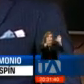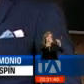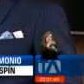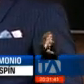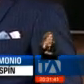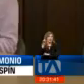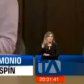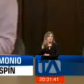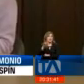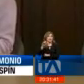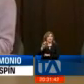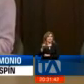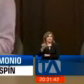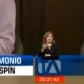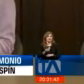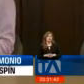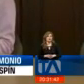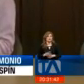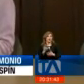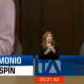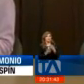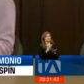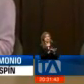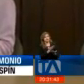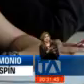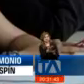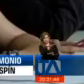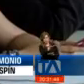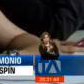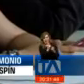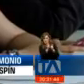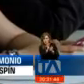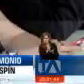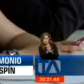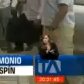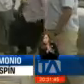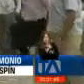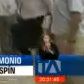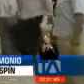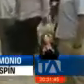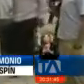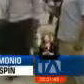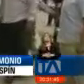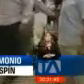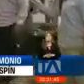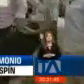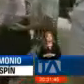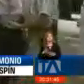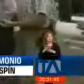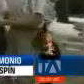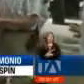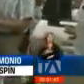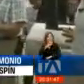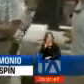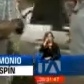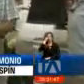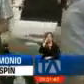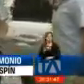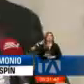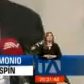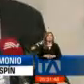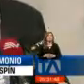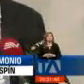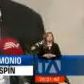balda aseveró que ambas le hicieron varios ofrecimientos a nombre de una tercera persona el expresidente Rafael